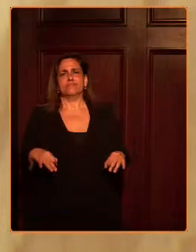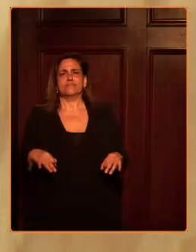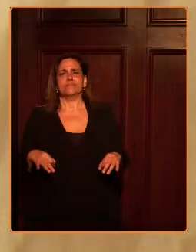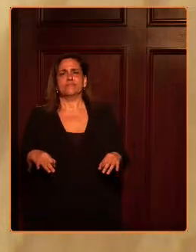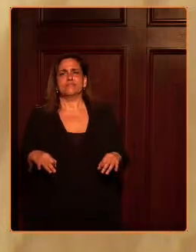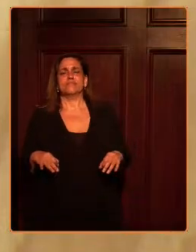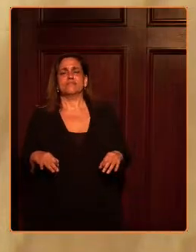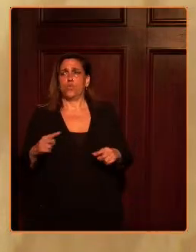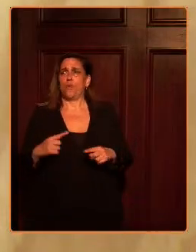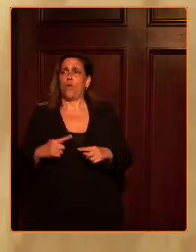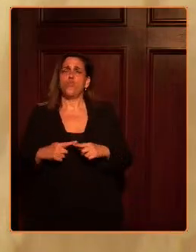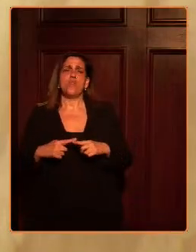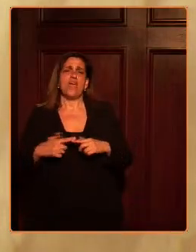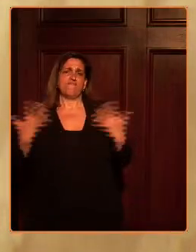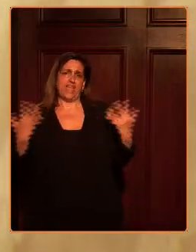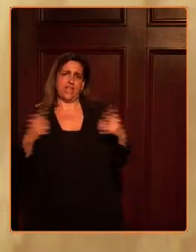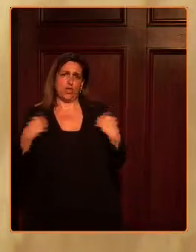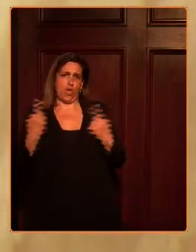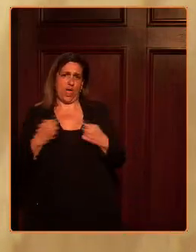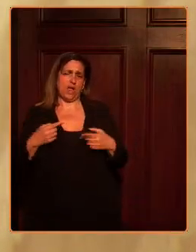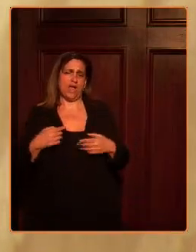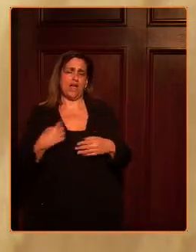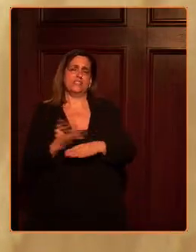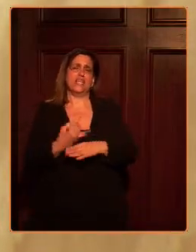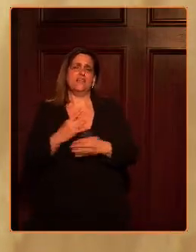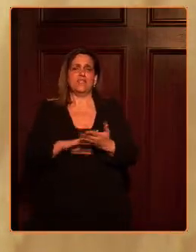en un evento que organiza Ceibal sobre este tema.